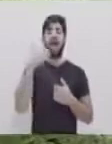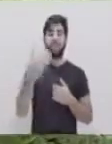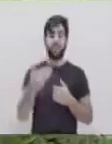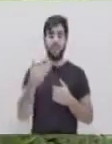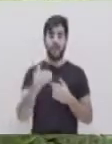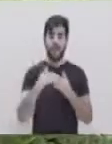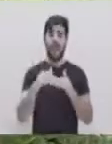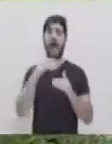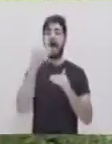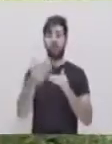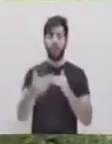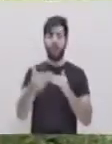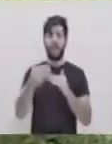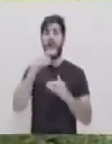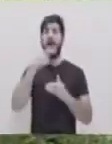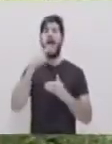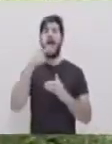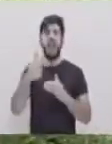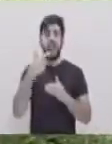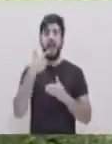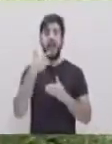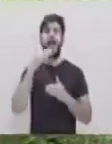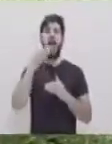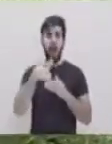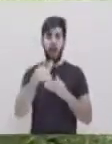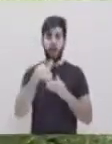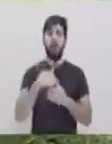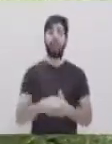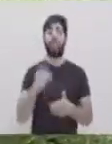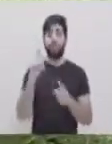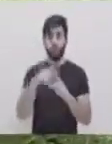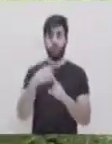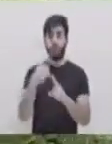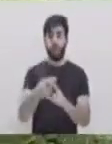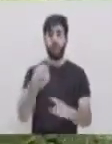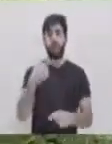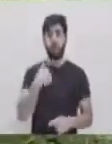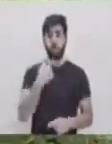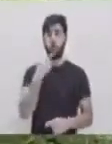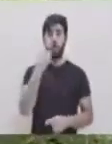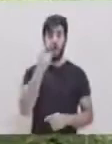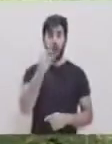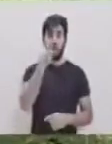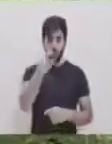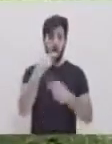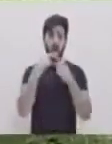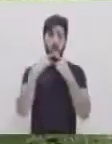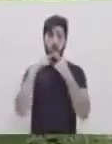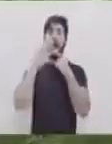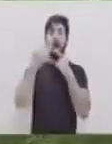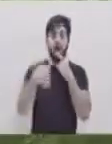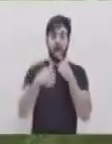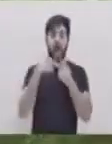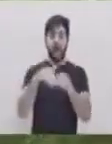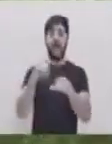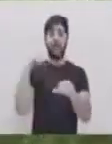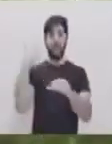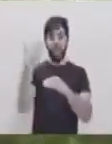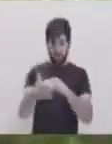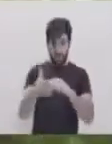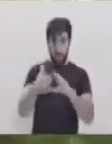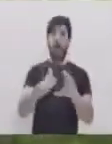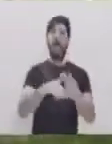mi lengua tendrás. ¿Dónde está la lengua? Cuando yo te diga, tú la sacarás.